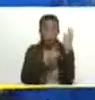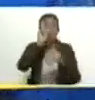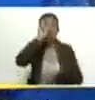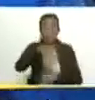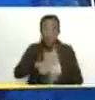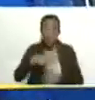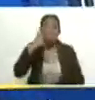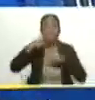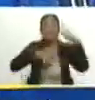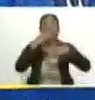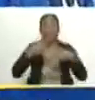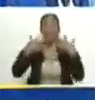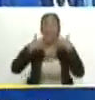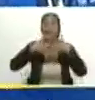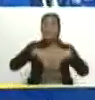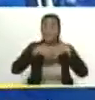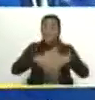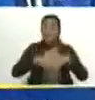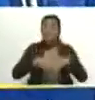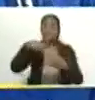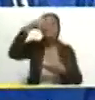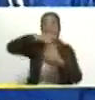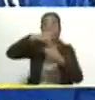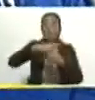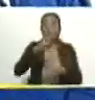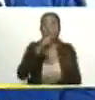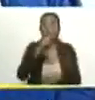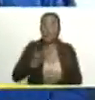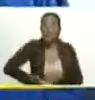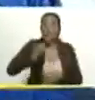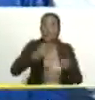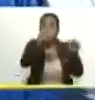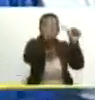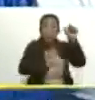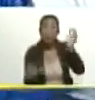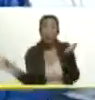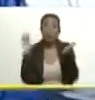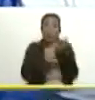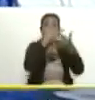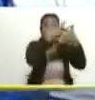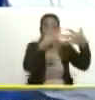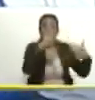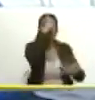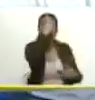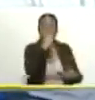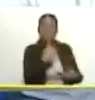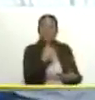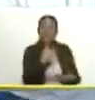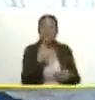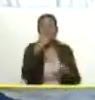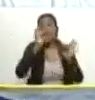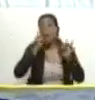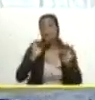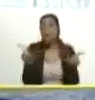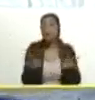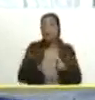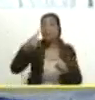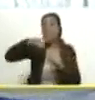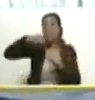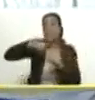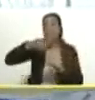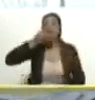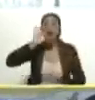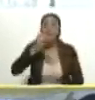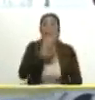por productores. Ya ese dato lo tenemos, porque además se definieron los perfiles de los cafés. Y eso es